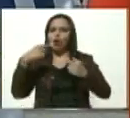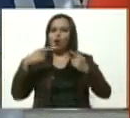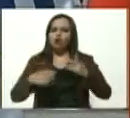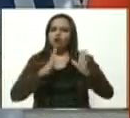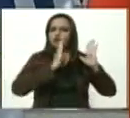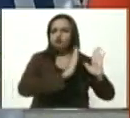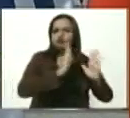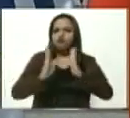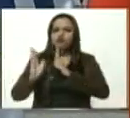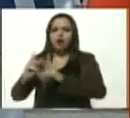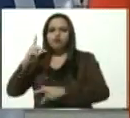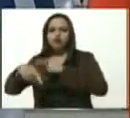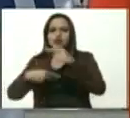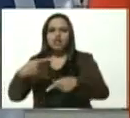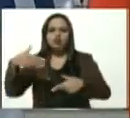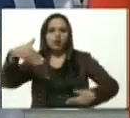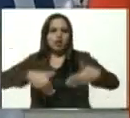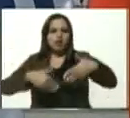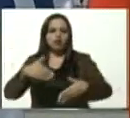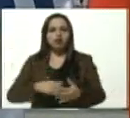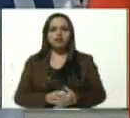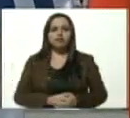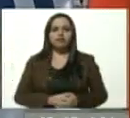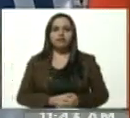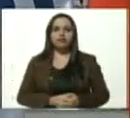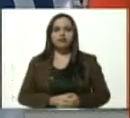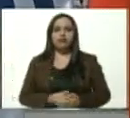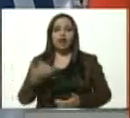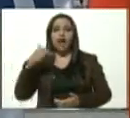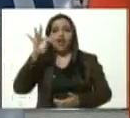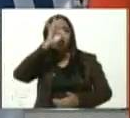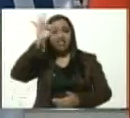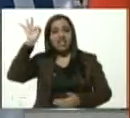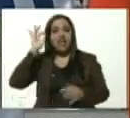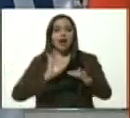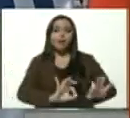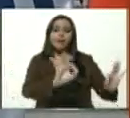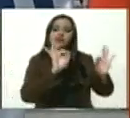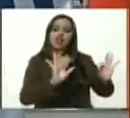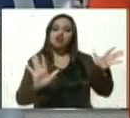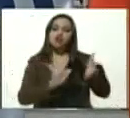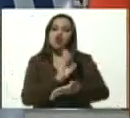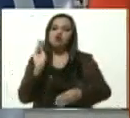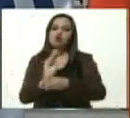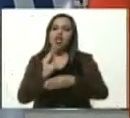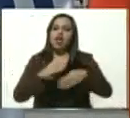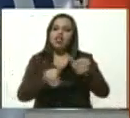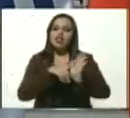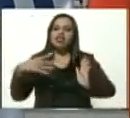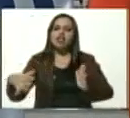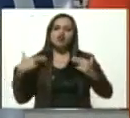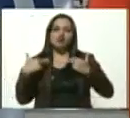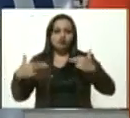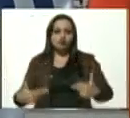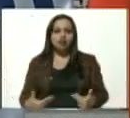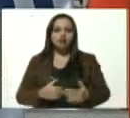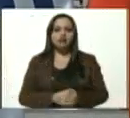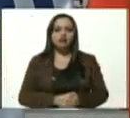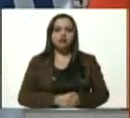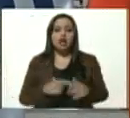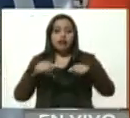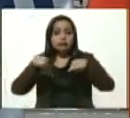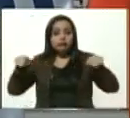al proceso electoral. Se contará con fiscalías especializadas en la protección de los derechos humanos, las cuales